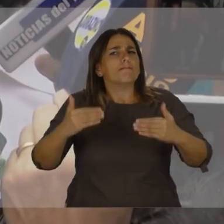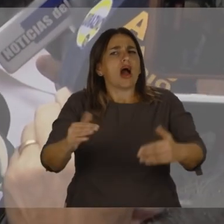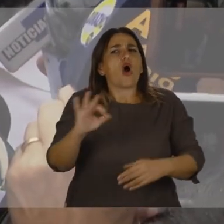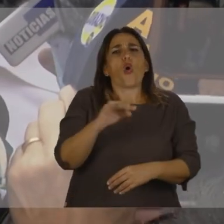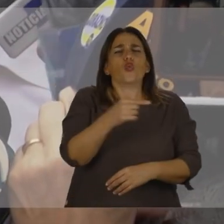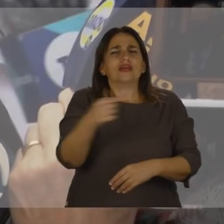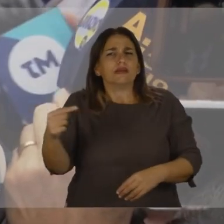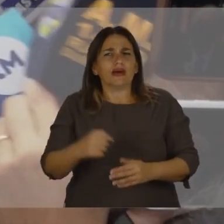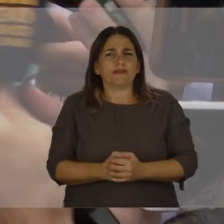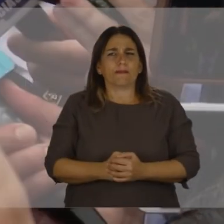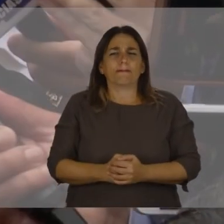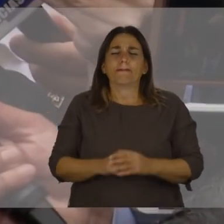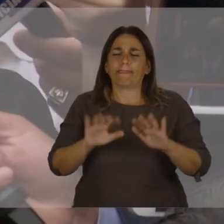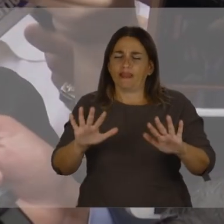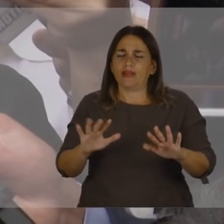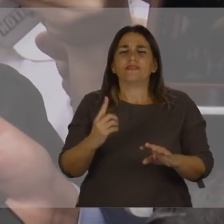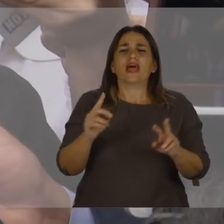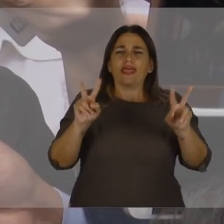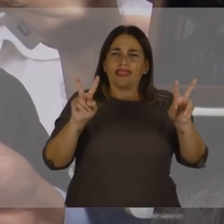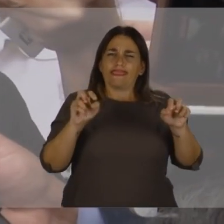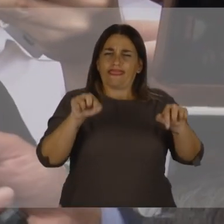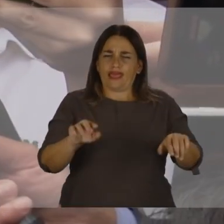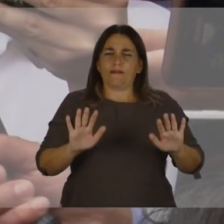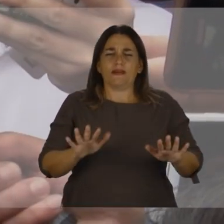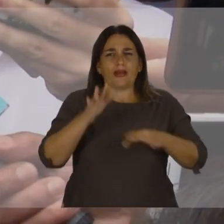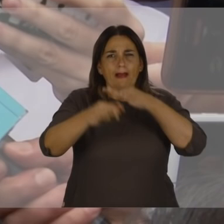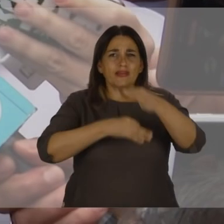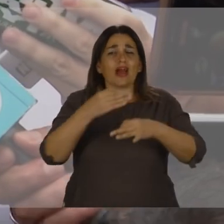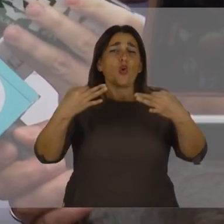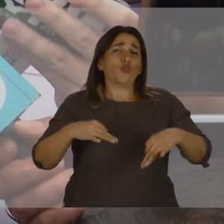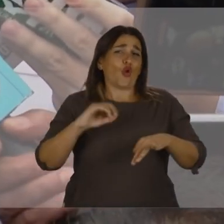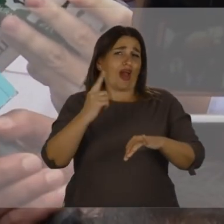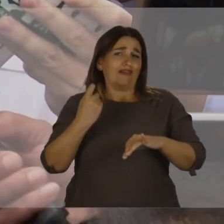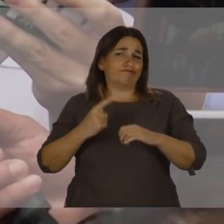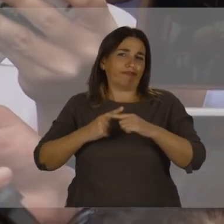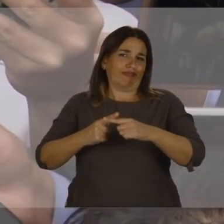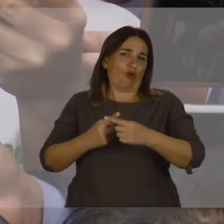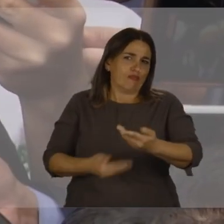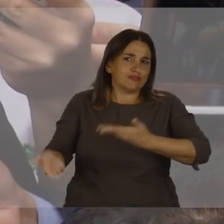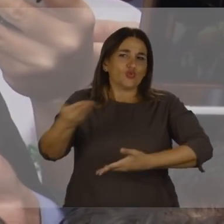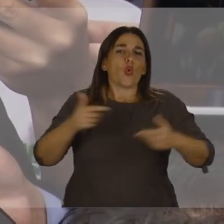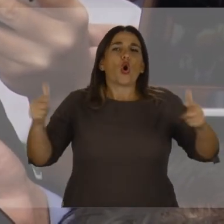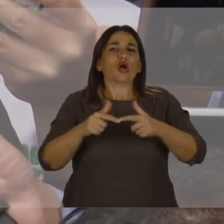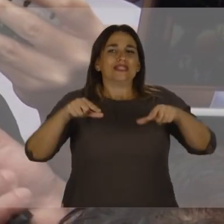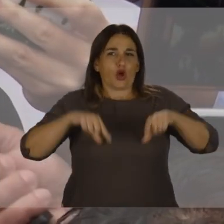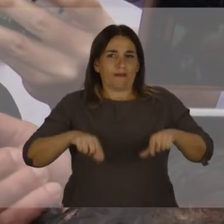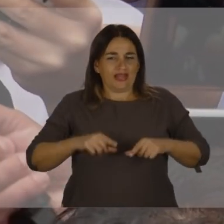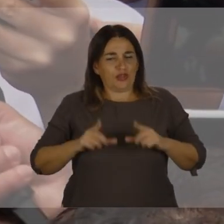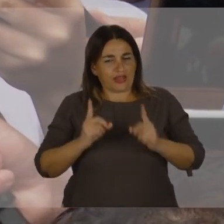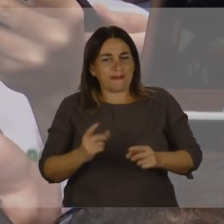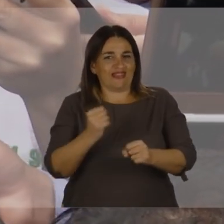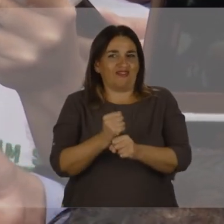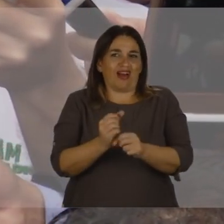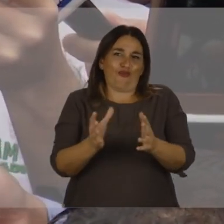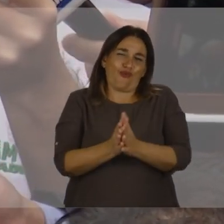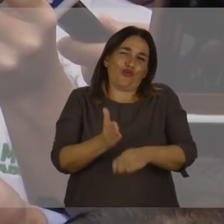extender o solamente esa semana? Ahí tenemos un tema que no es menor, que ayer fue algo de discusión en el Consejo de Ministros y